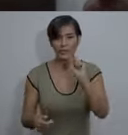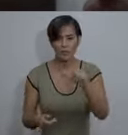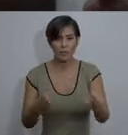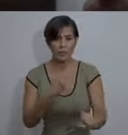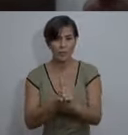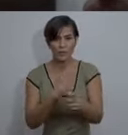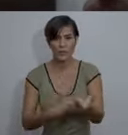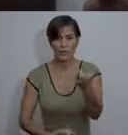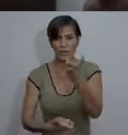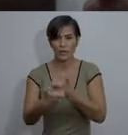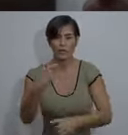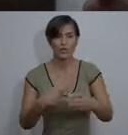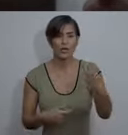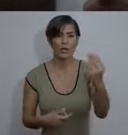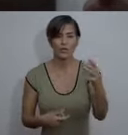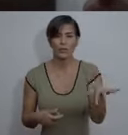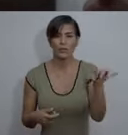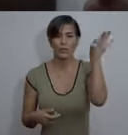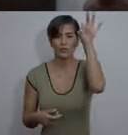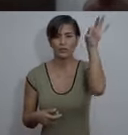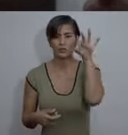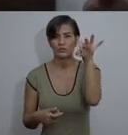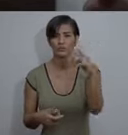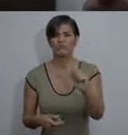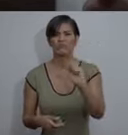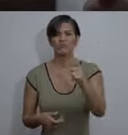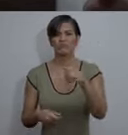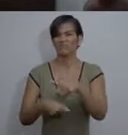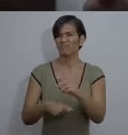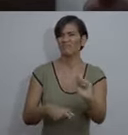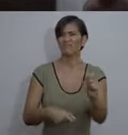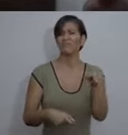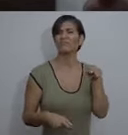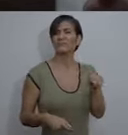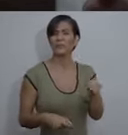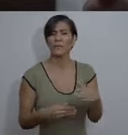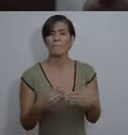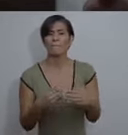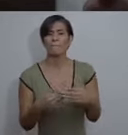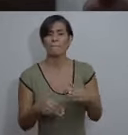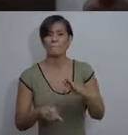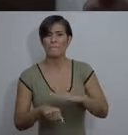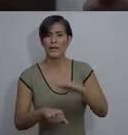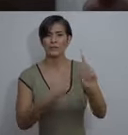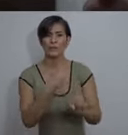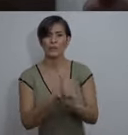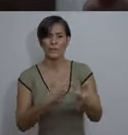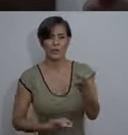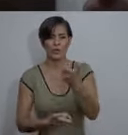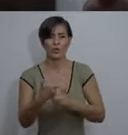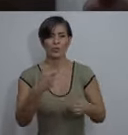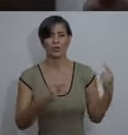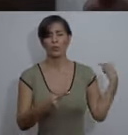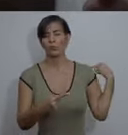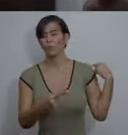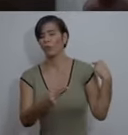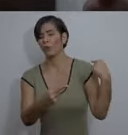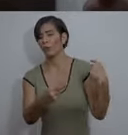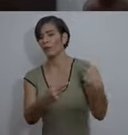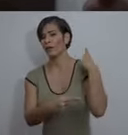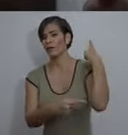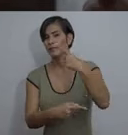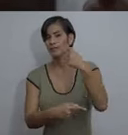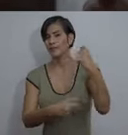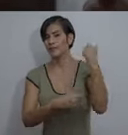la contracción económica podría superar el 9 por ciento estas cifras significaría en la mayor crisis económica en méxico en casi 100 años